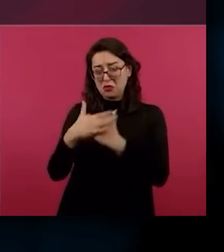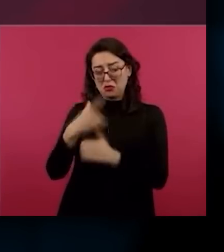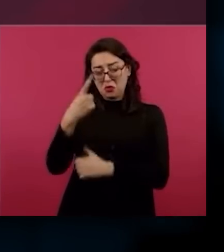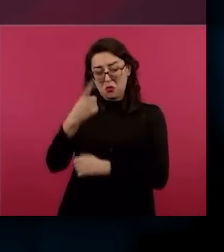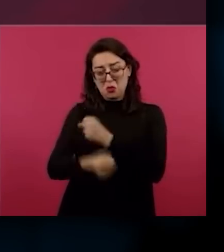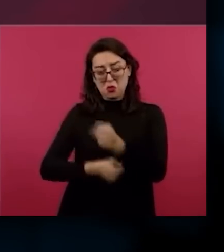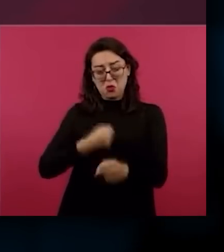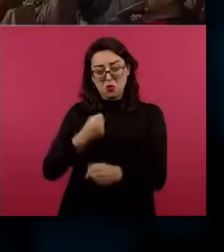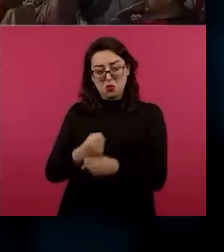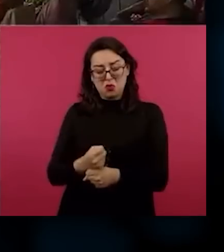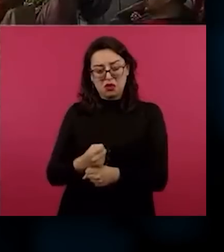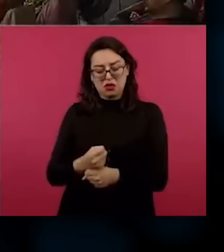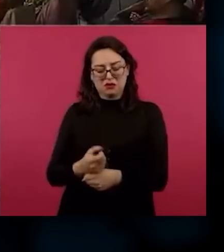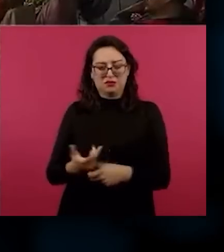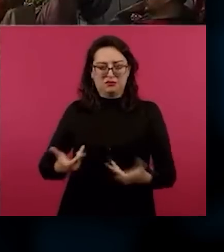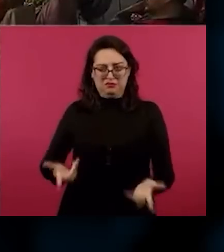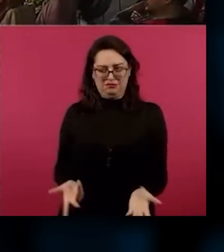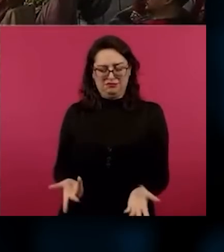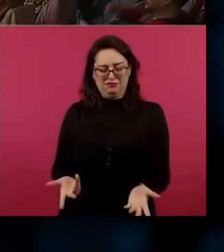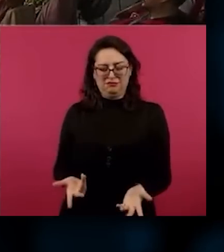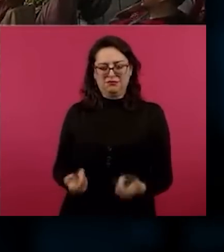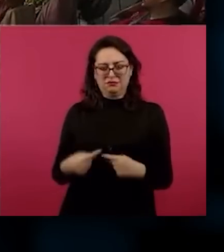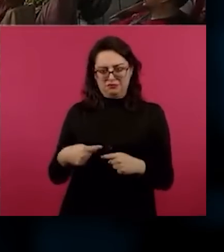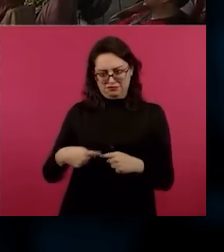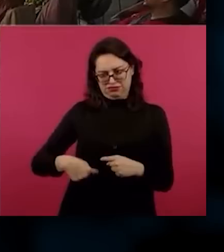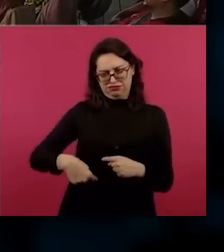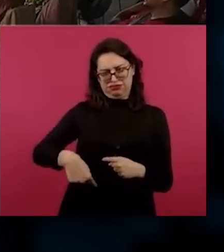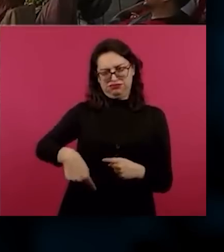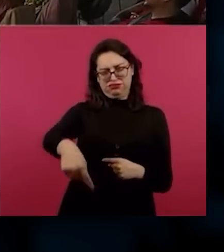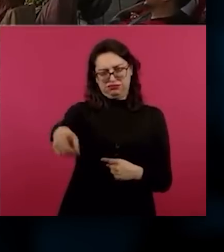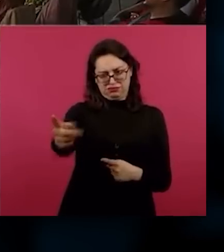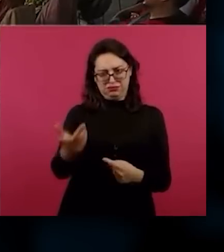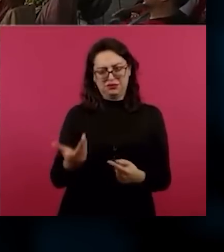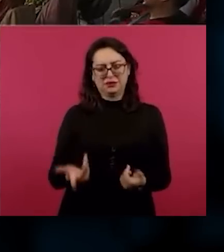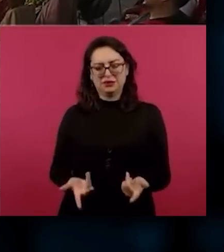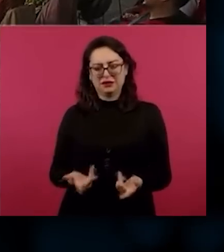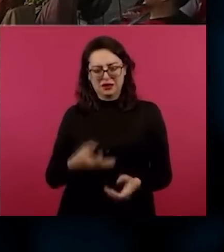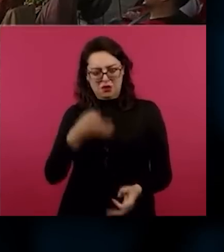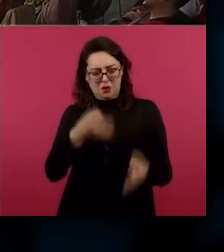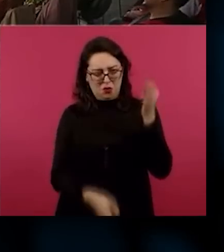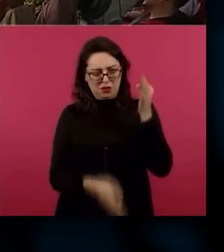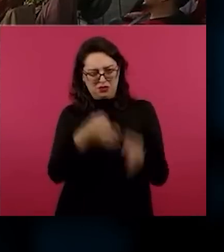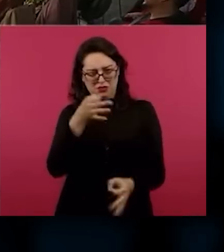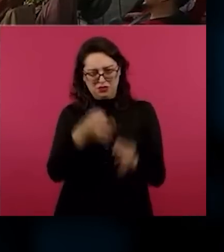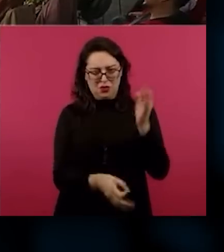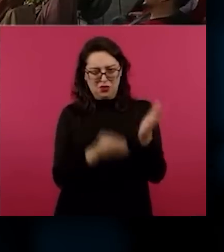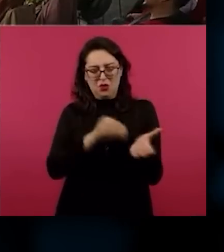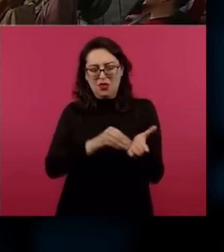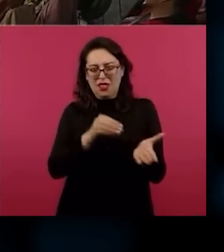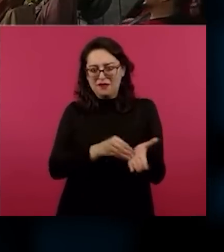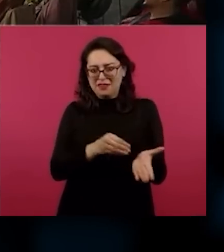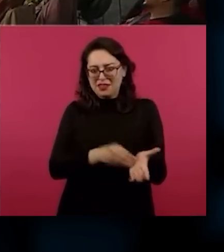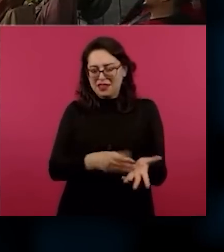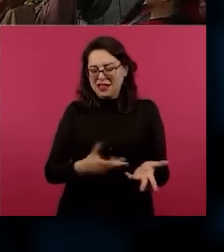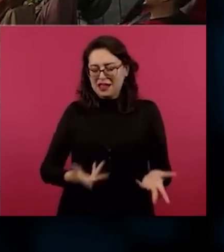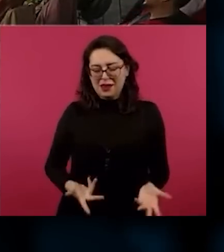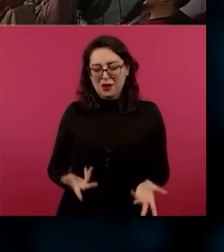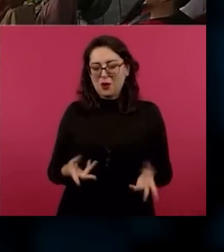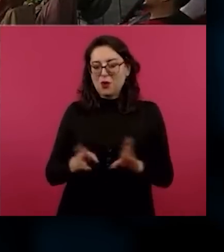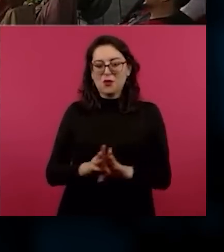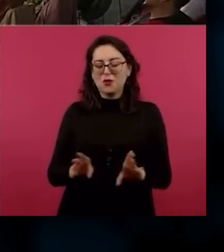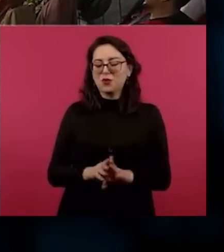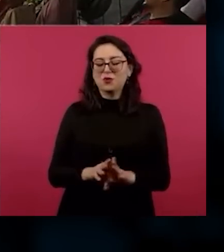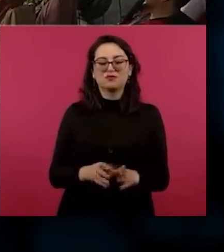O sea, y todavía está atendiendo su asunto. Y si es culpable, pues no va a